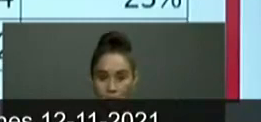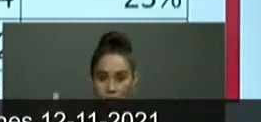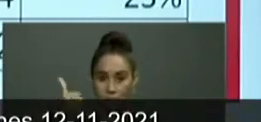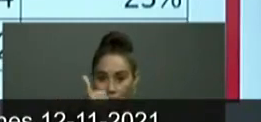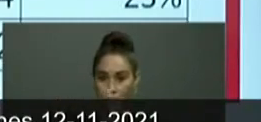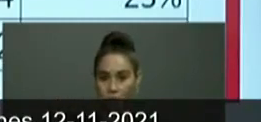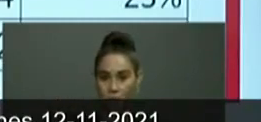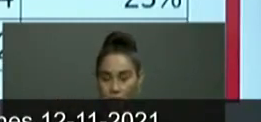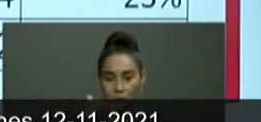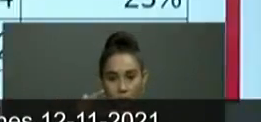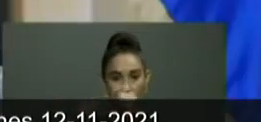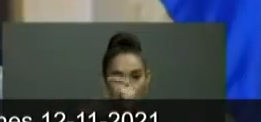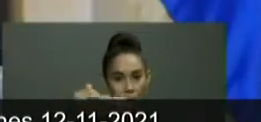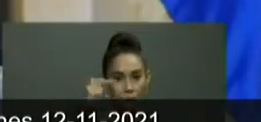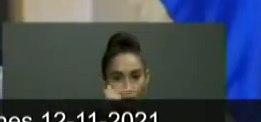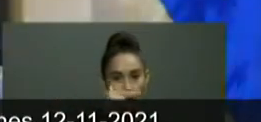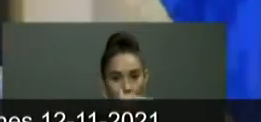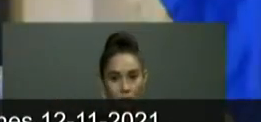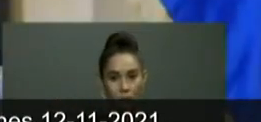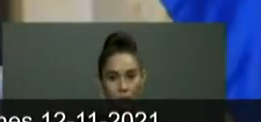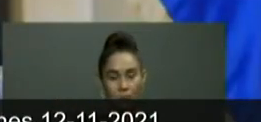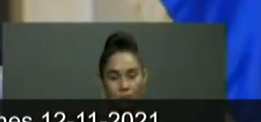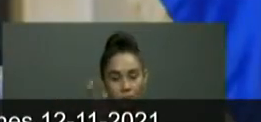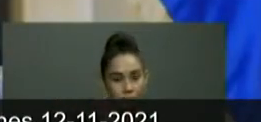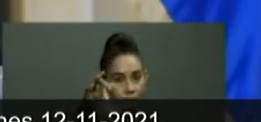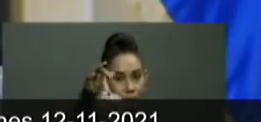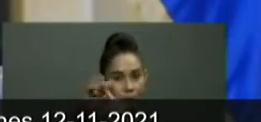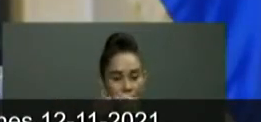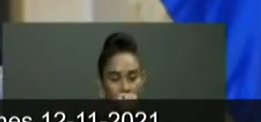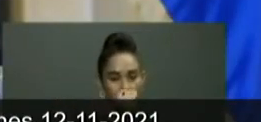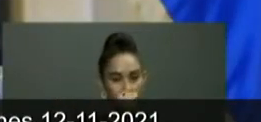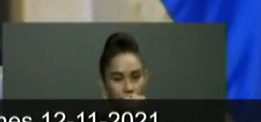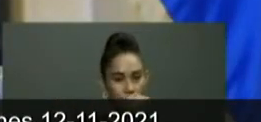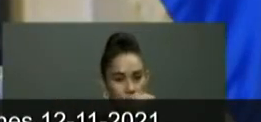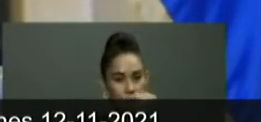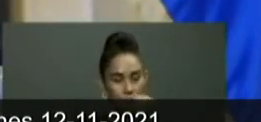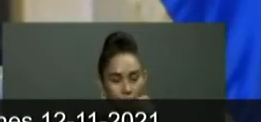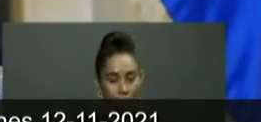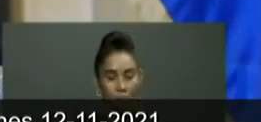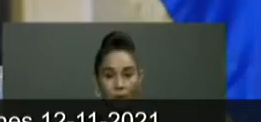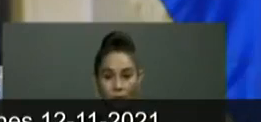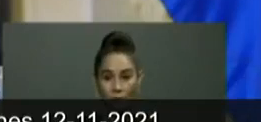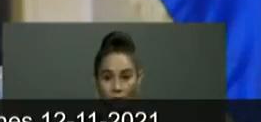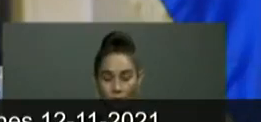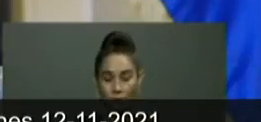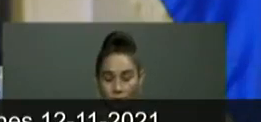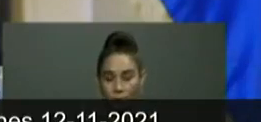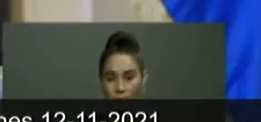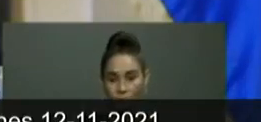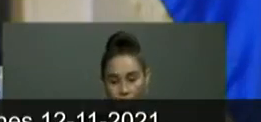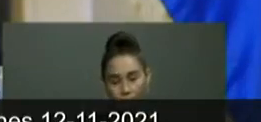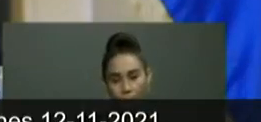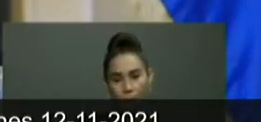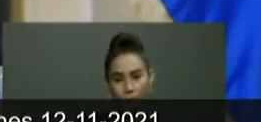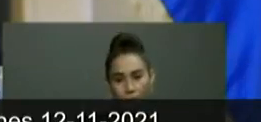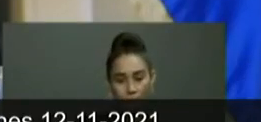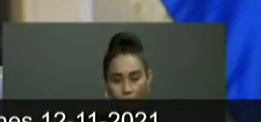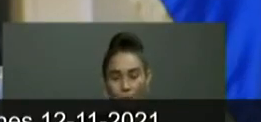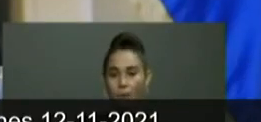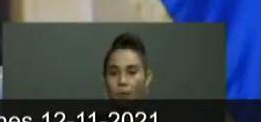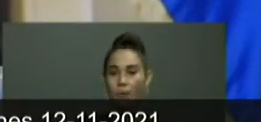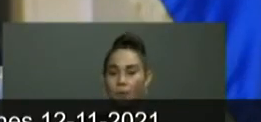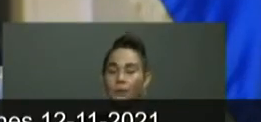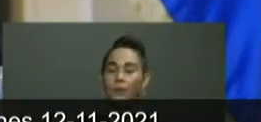instalada de ginecobstetricia, de las zonas de obstetricia, son limitadas, todavía en el país no hemos creado